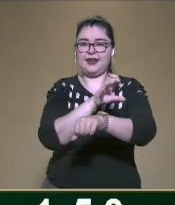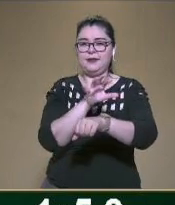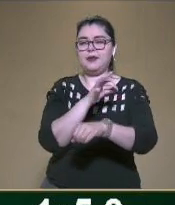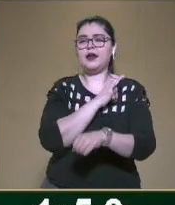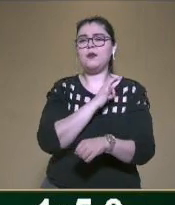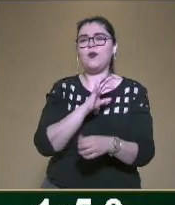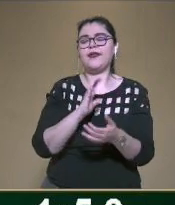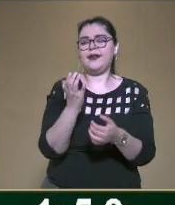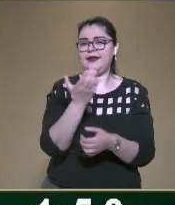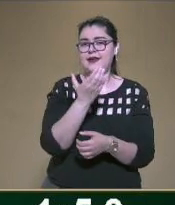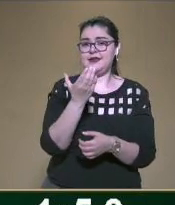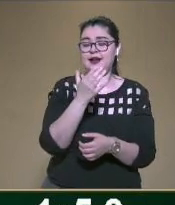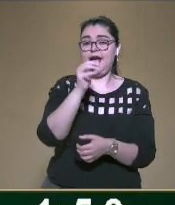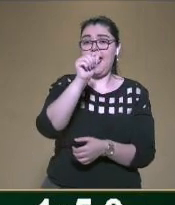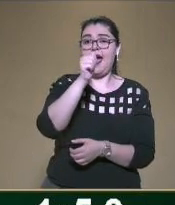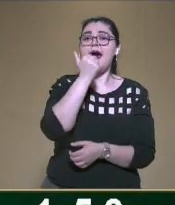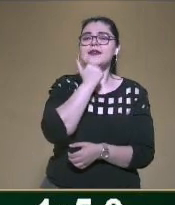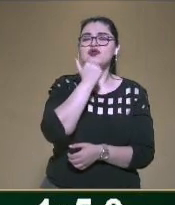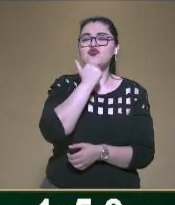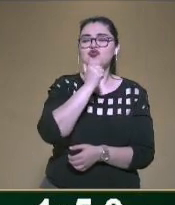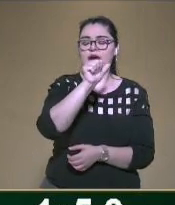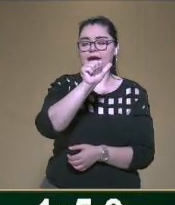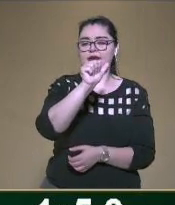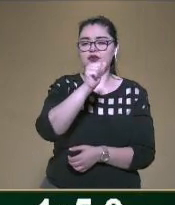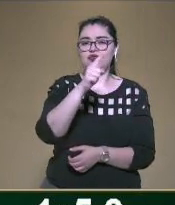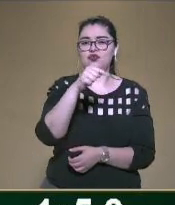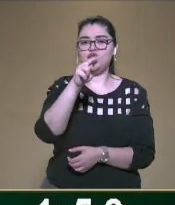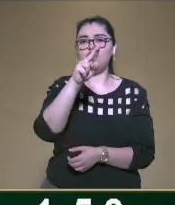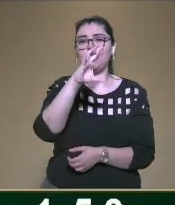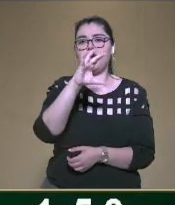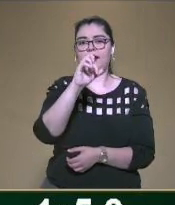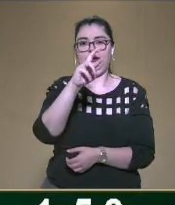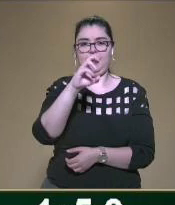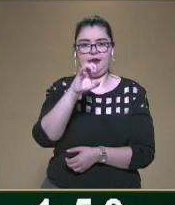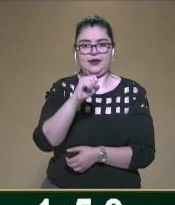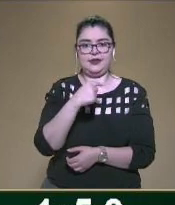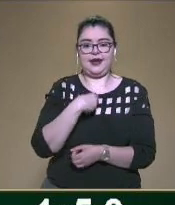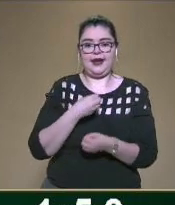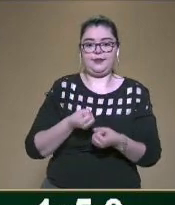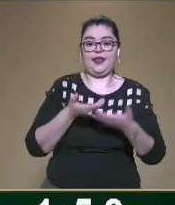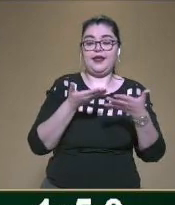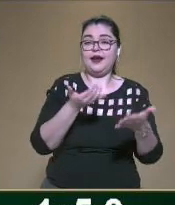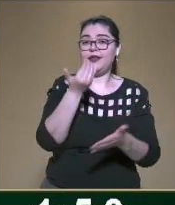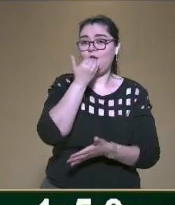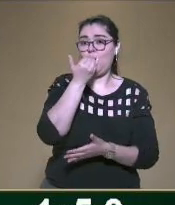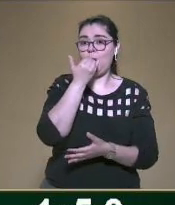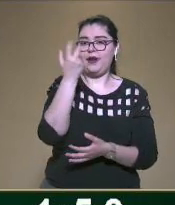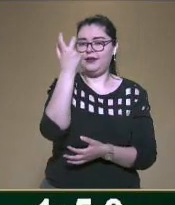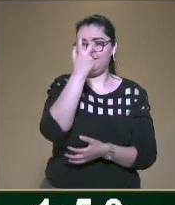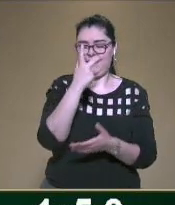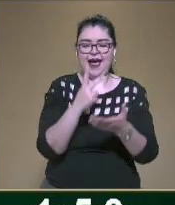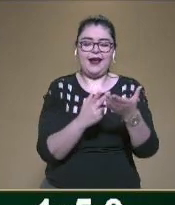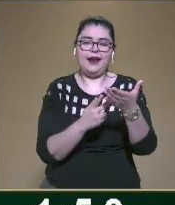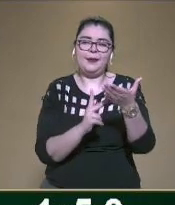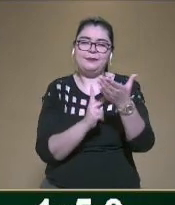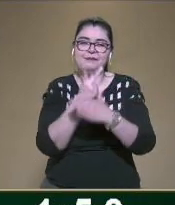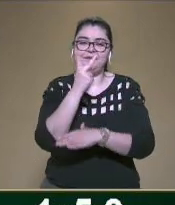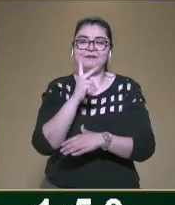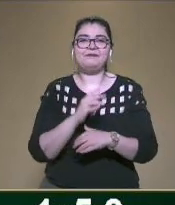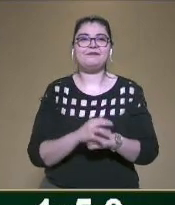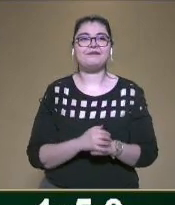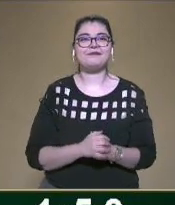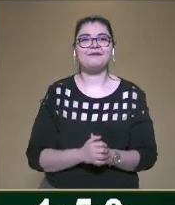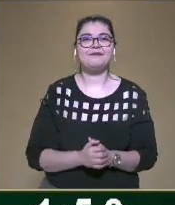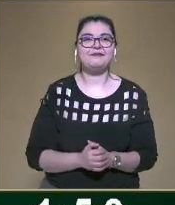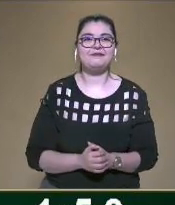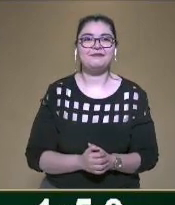este caso es la comida de ellos. De ellos, muy bien. Ahí está, liberan oxígeno a partir del primer paso, que es las